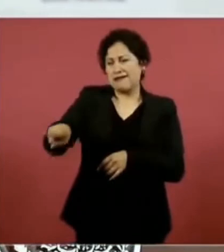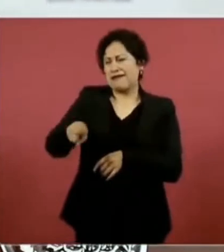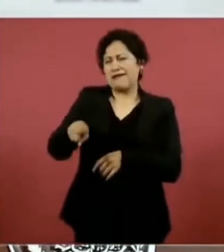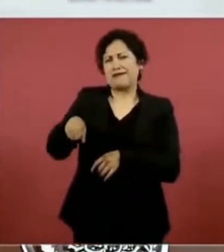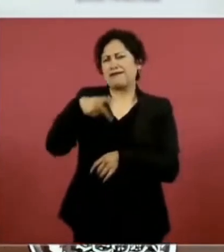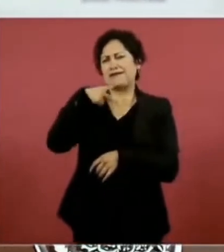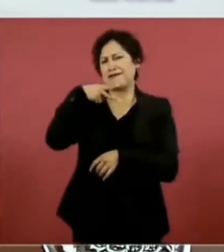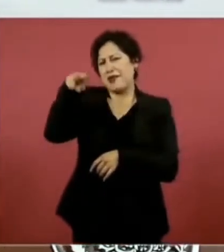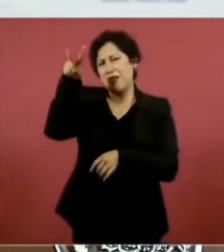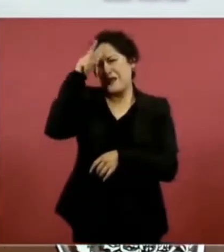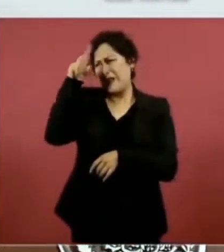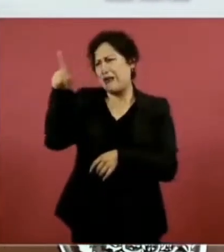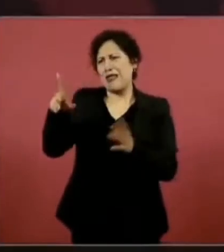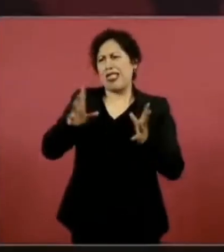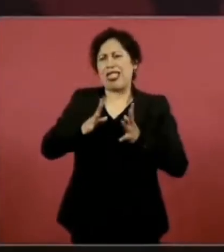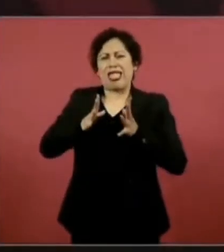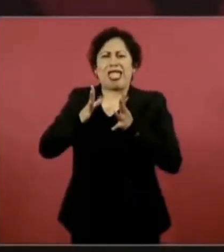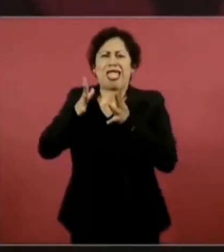fanáticos,